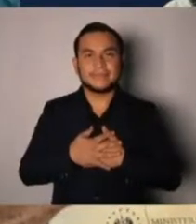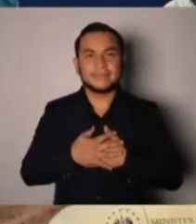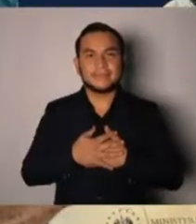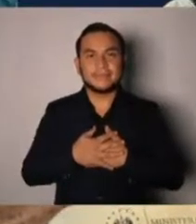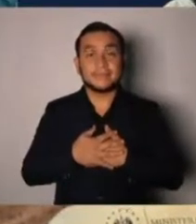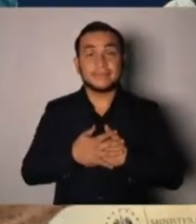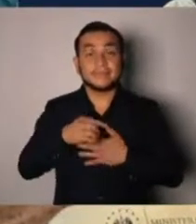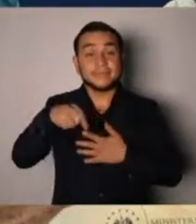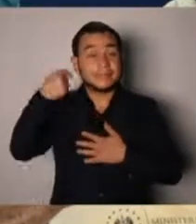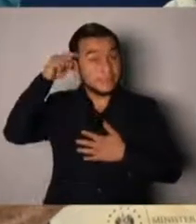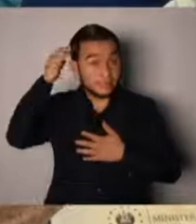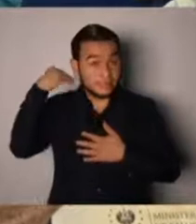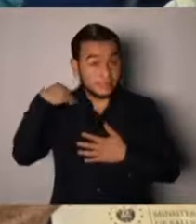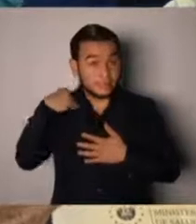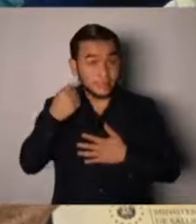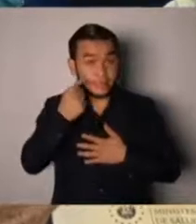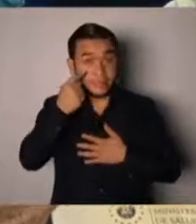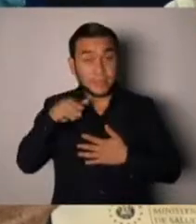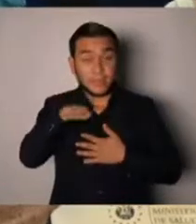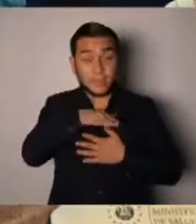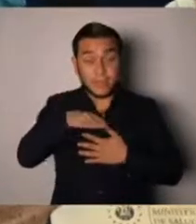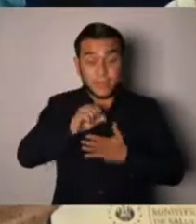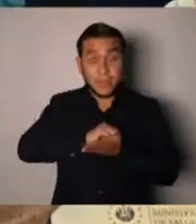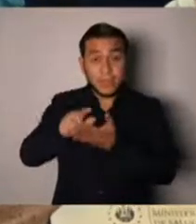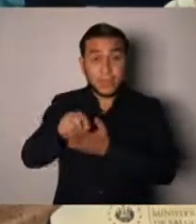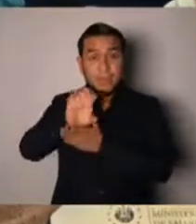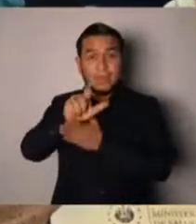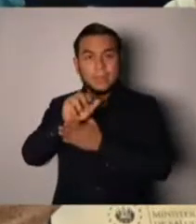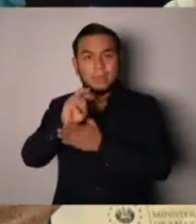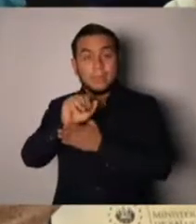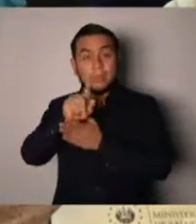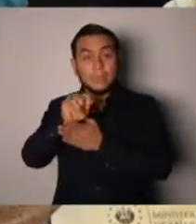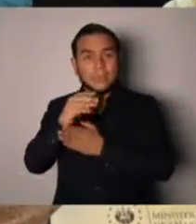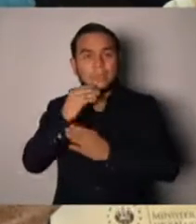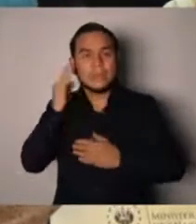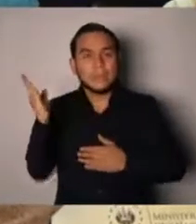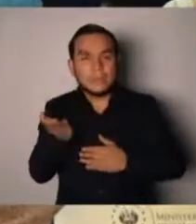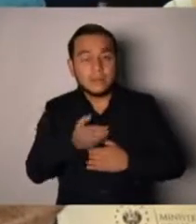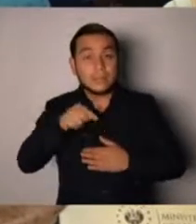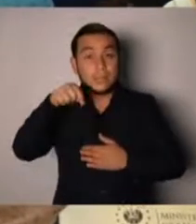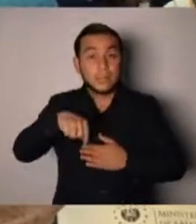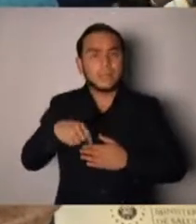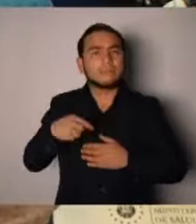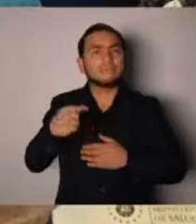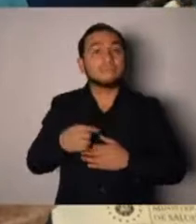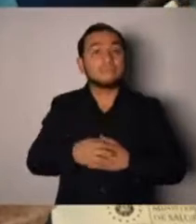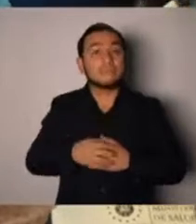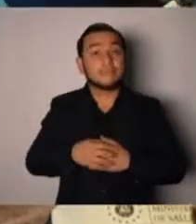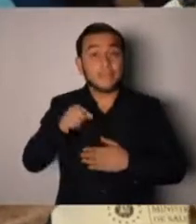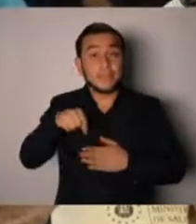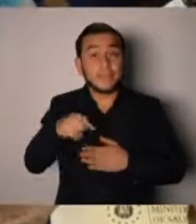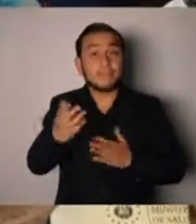damas y caballeros desde el complejo educativo caserío el mozo de morazán a continuación es